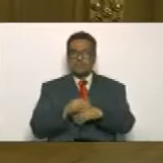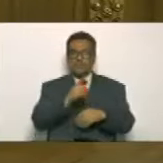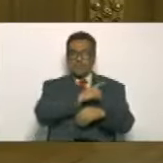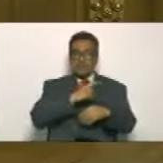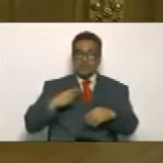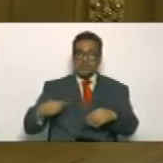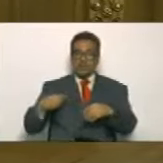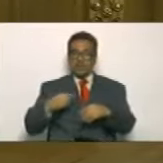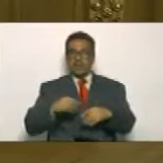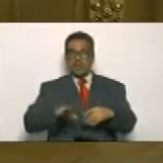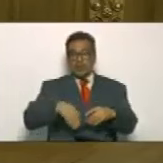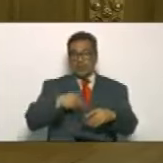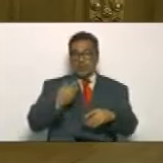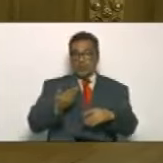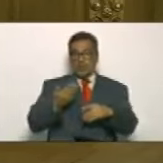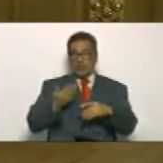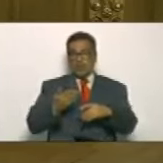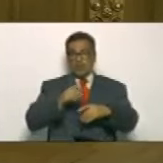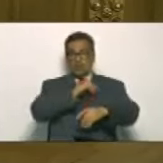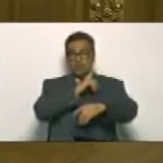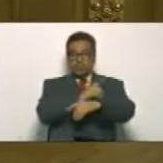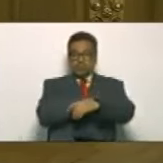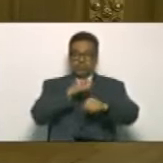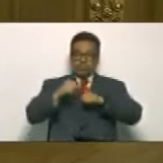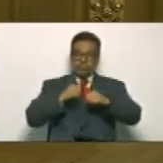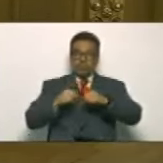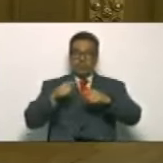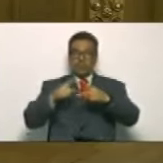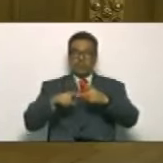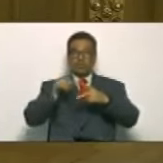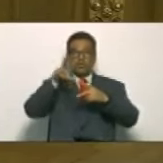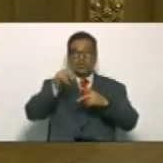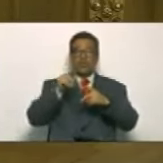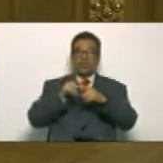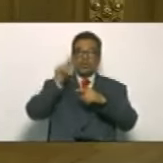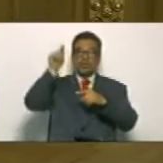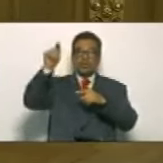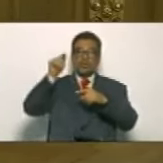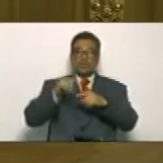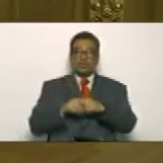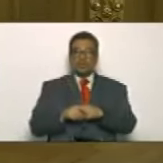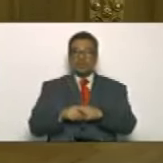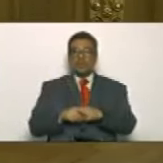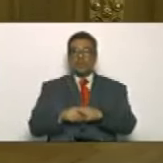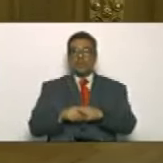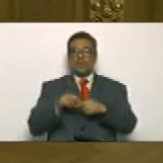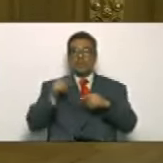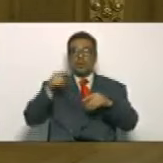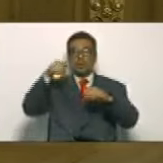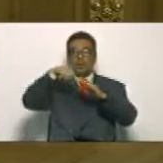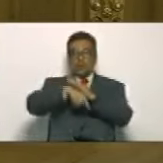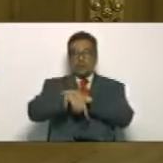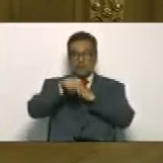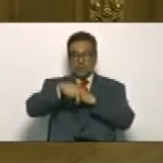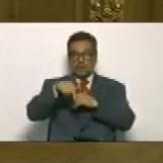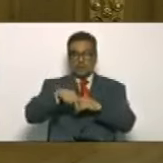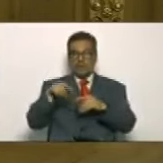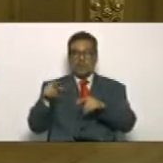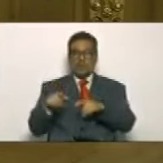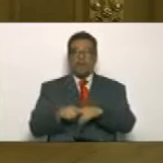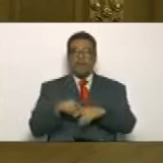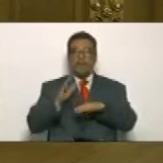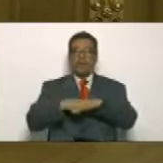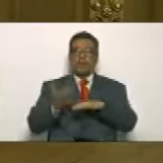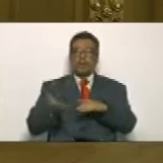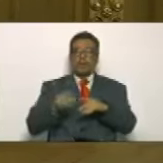ansias de poder, y no del imperialismo, sino de lo interno.